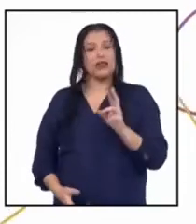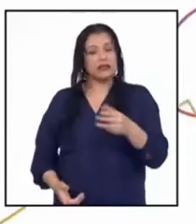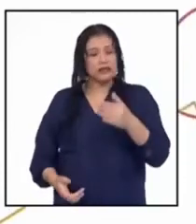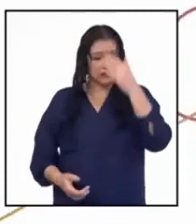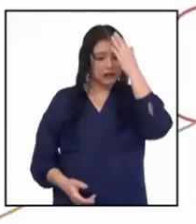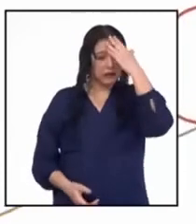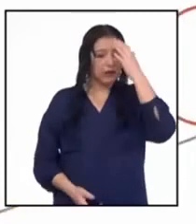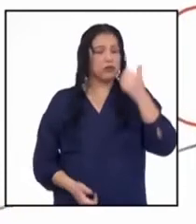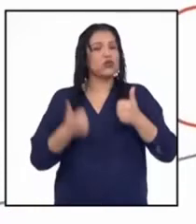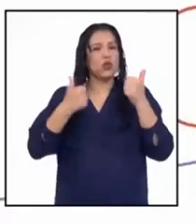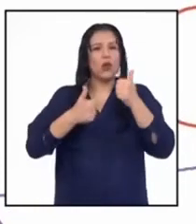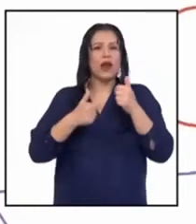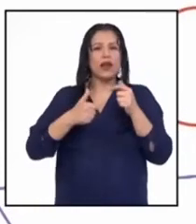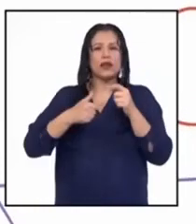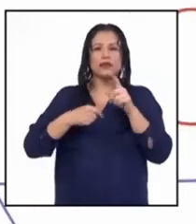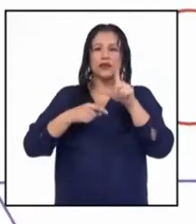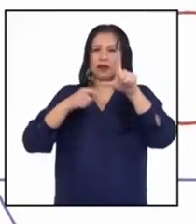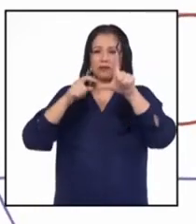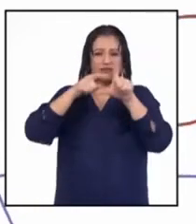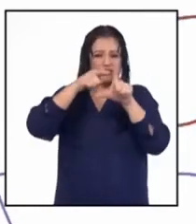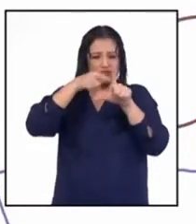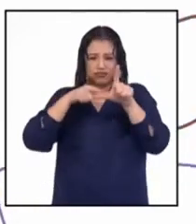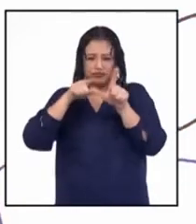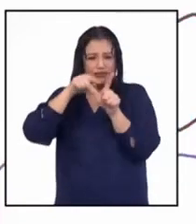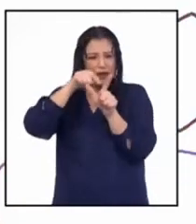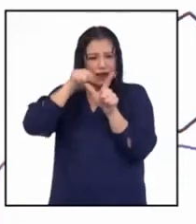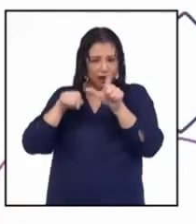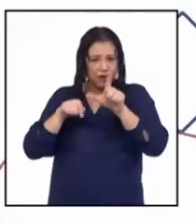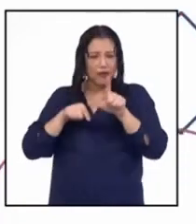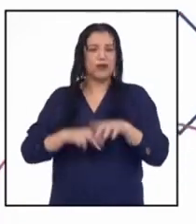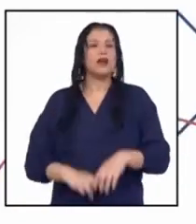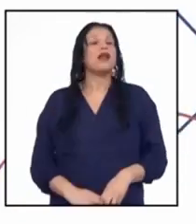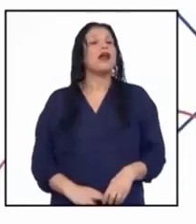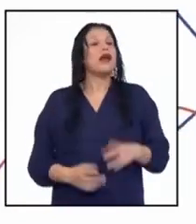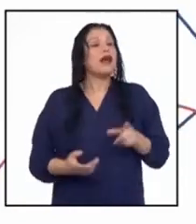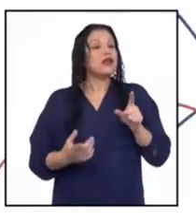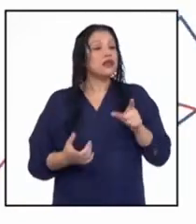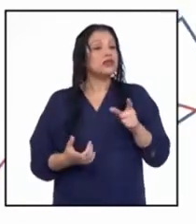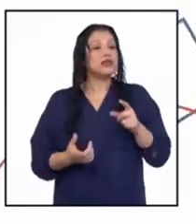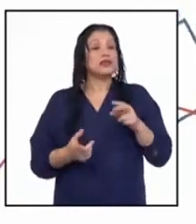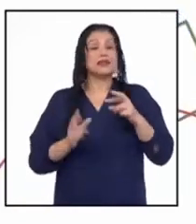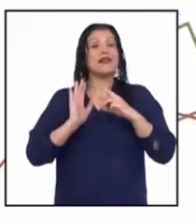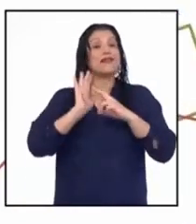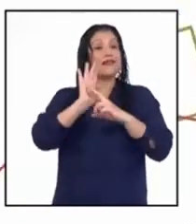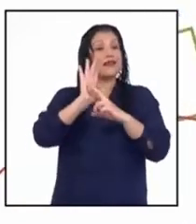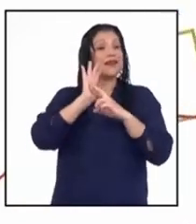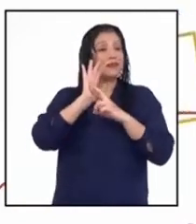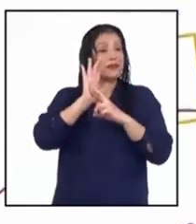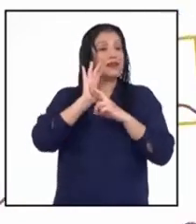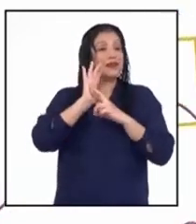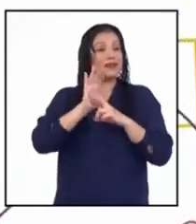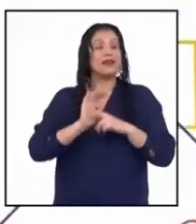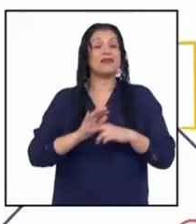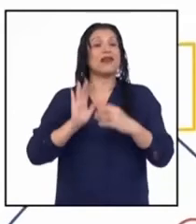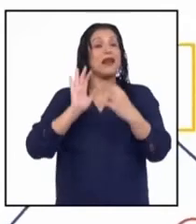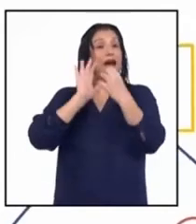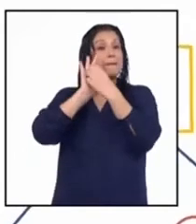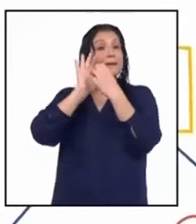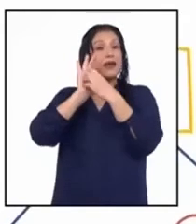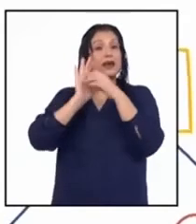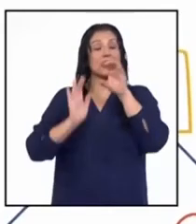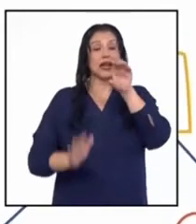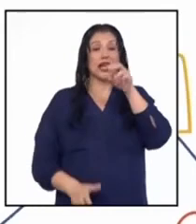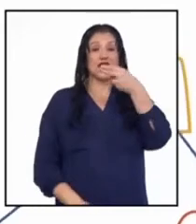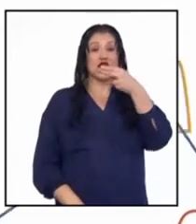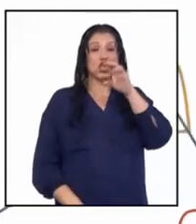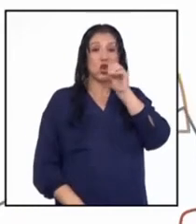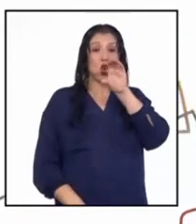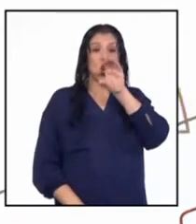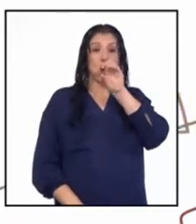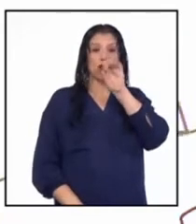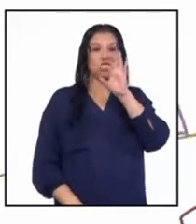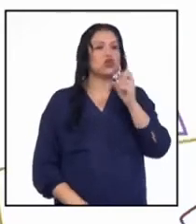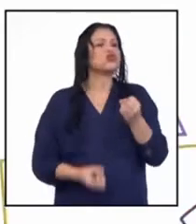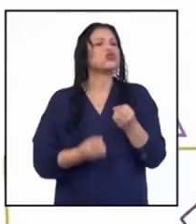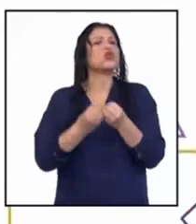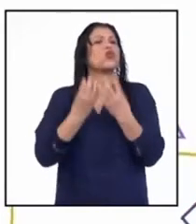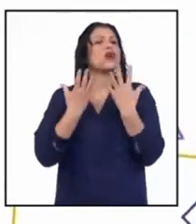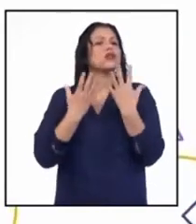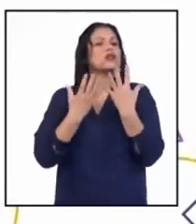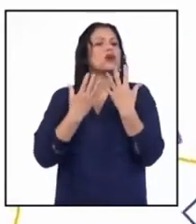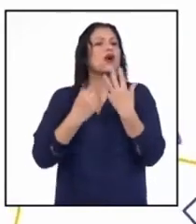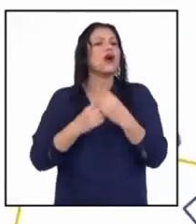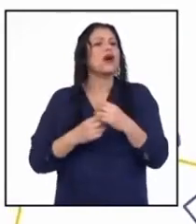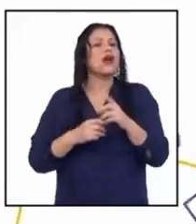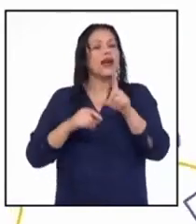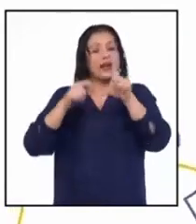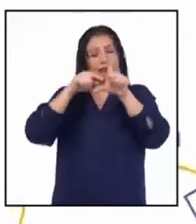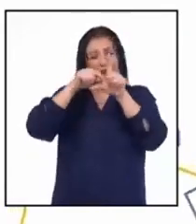obtenemos el ángulo. Entonces, al sector que representará la marca chocolatoso le corresponde